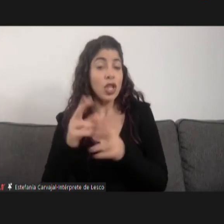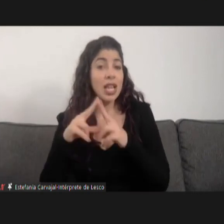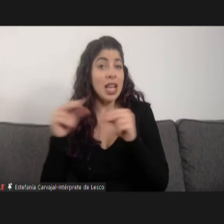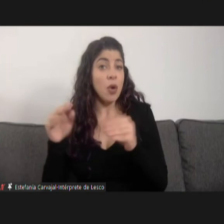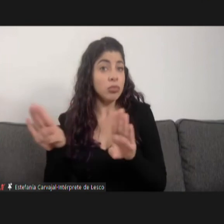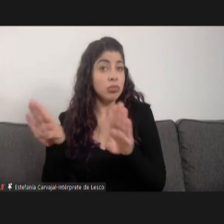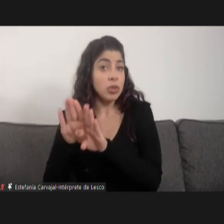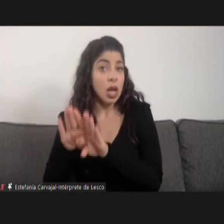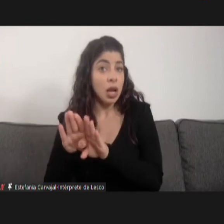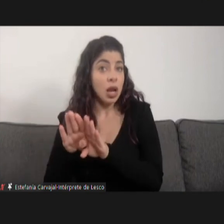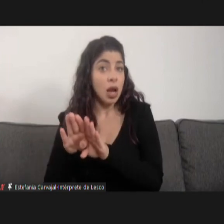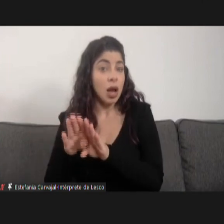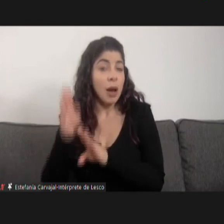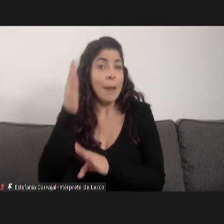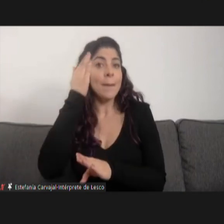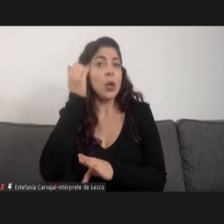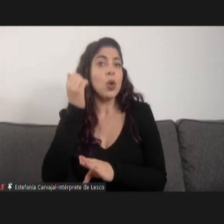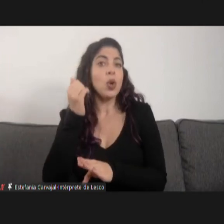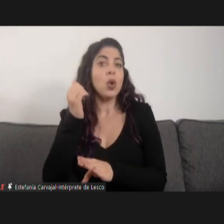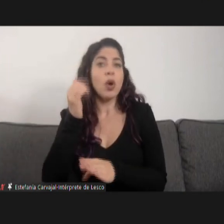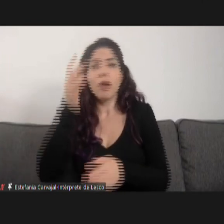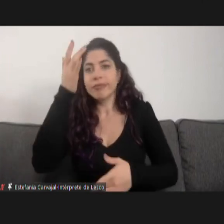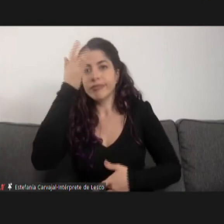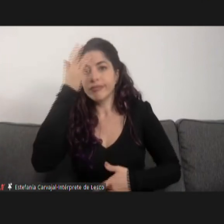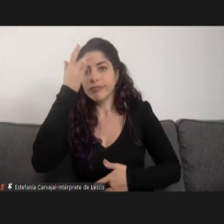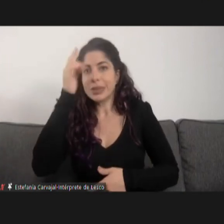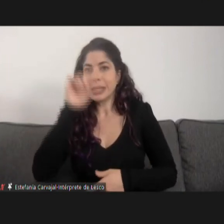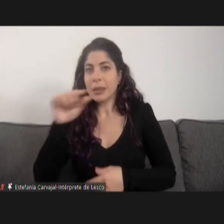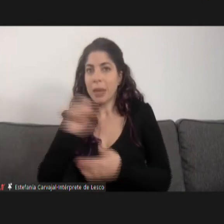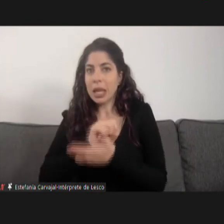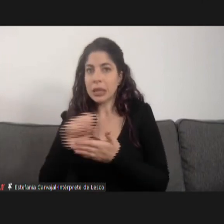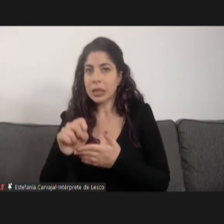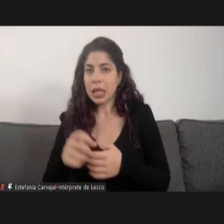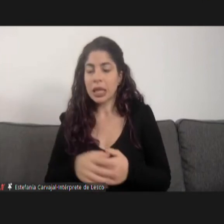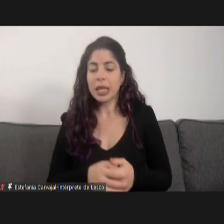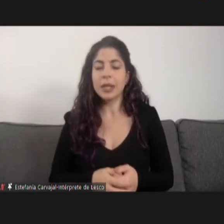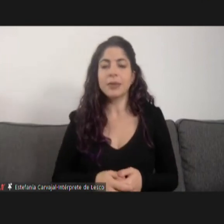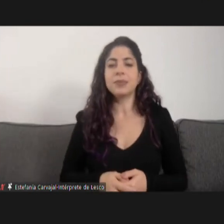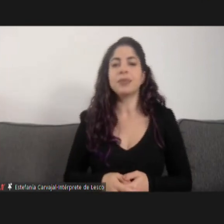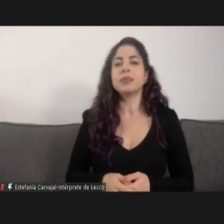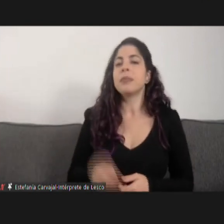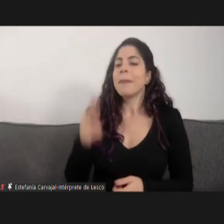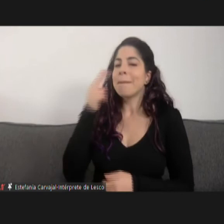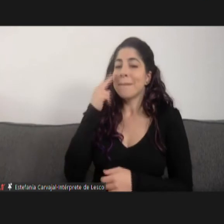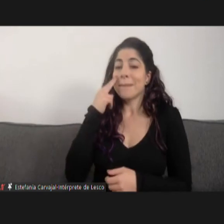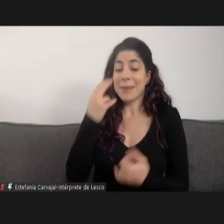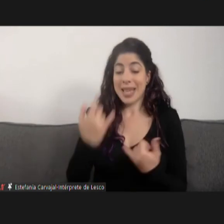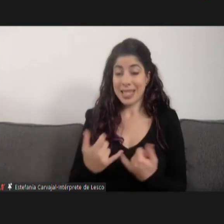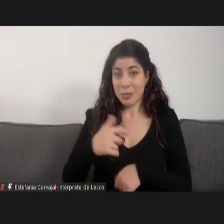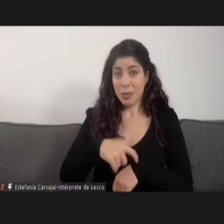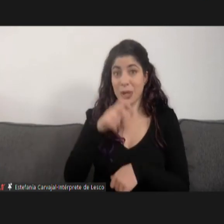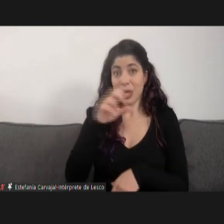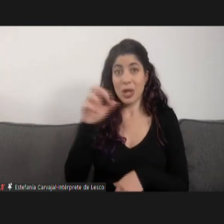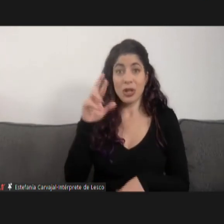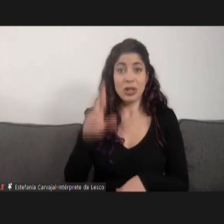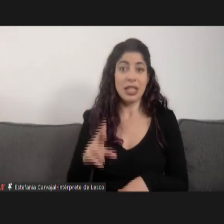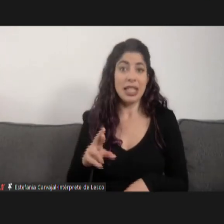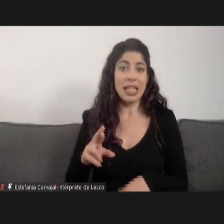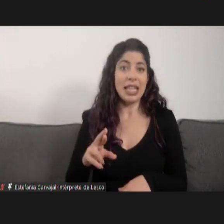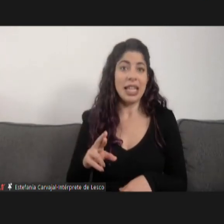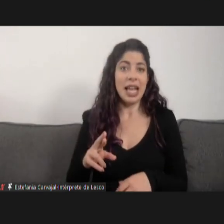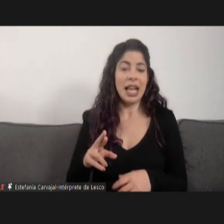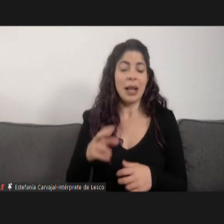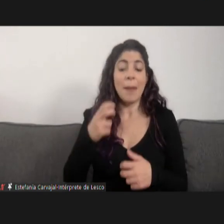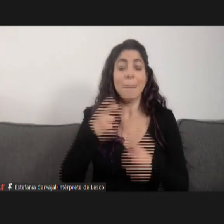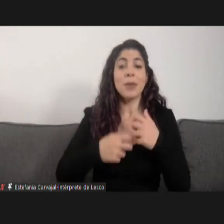a raíz de los casos infectados, a raíz de la Semana Santa. Venga, como estamos en Costa Rica, más bien, pues el problema es para